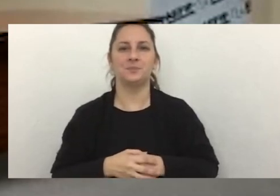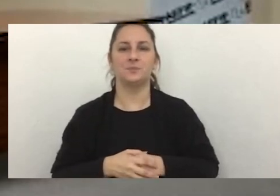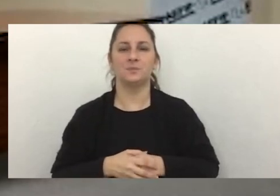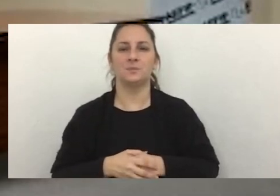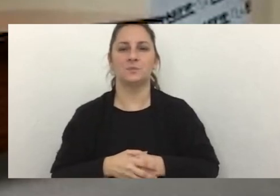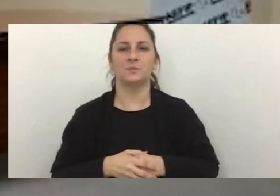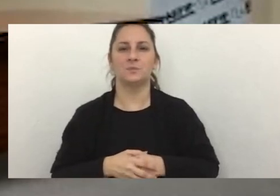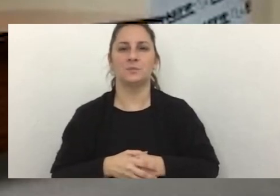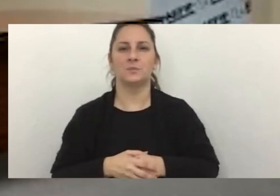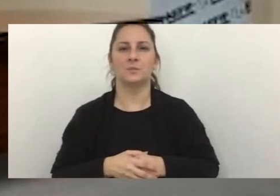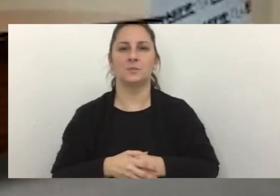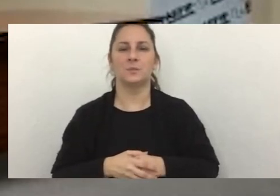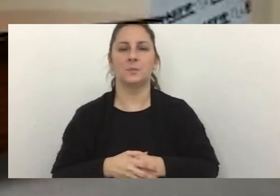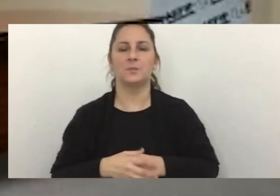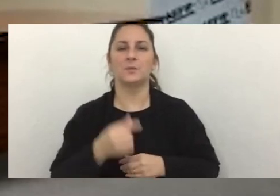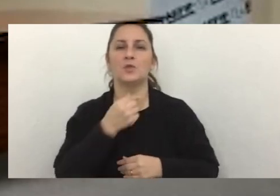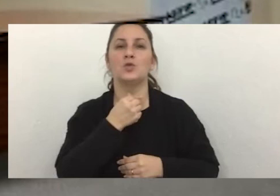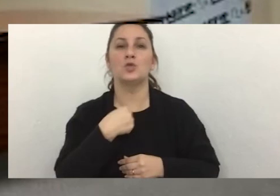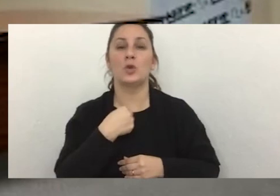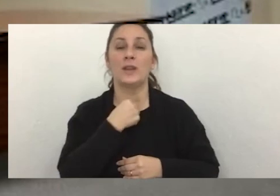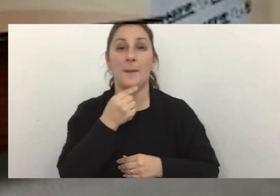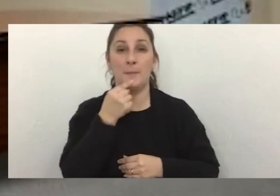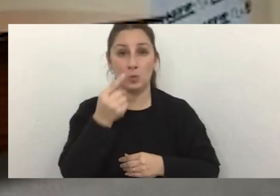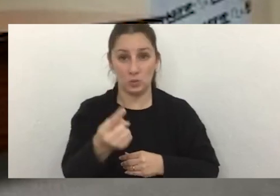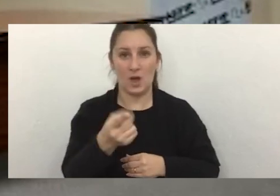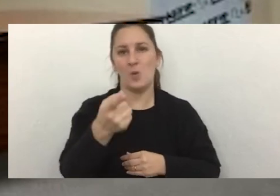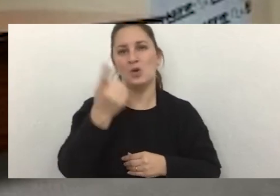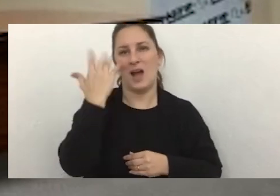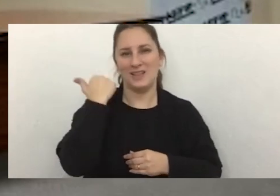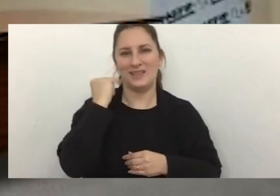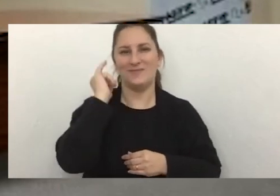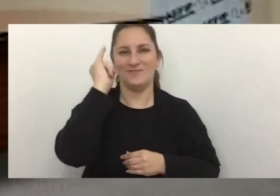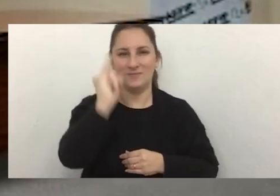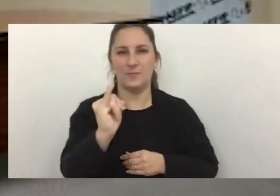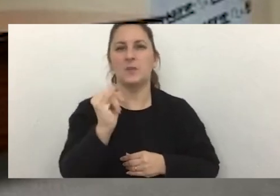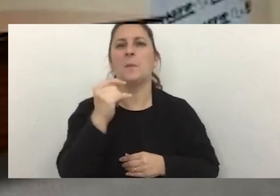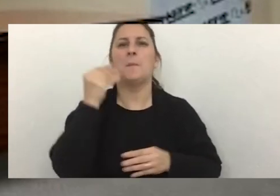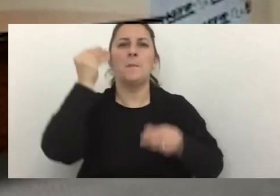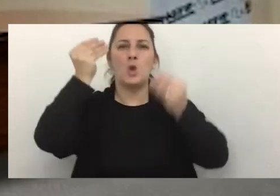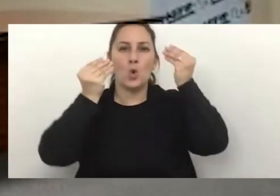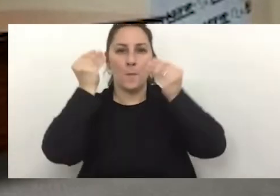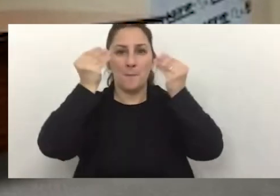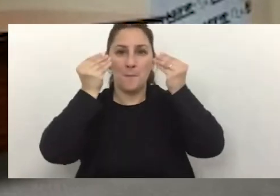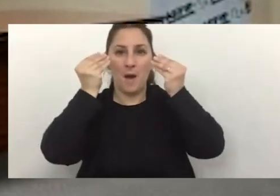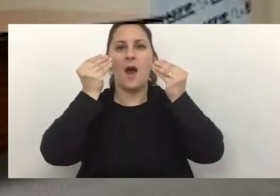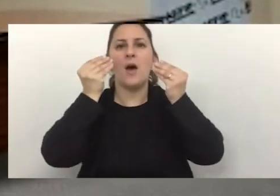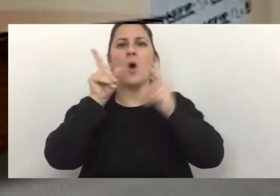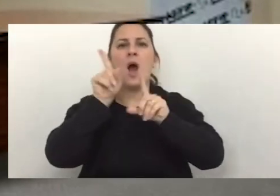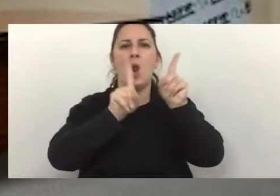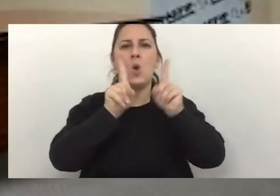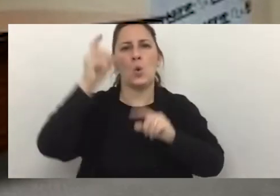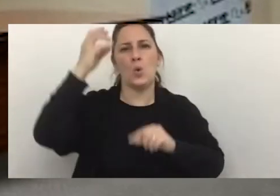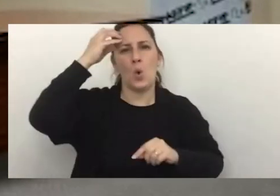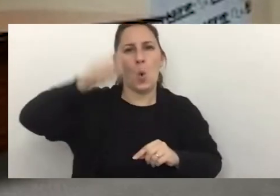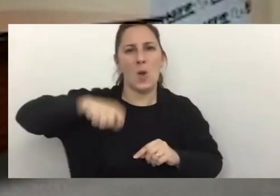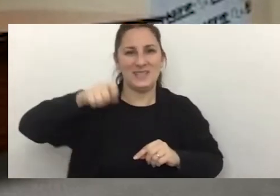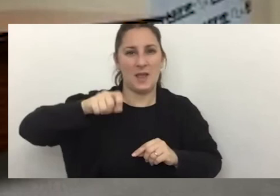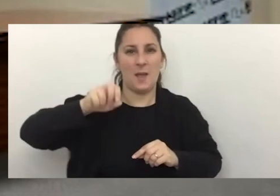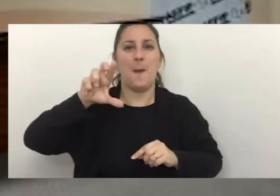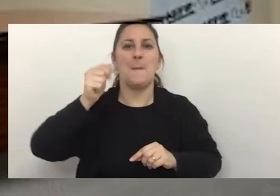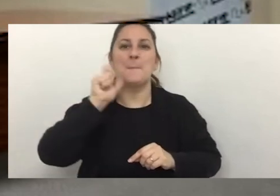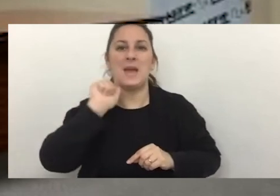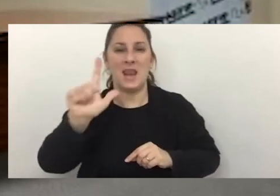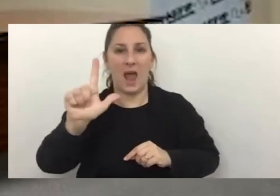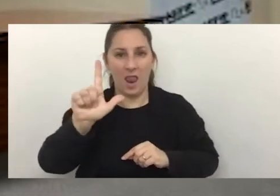Yo quería preguntarte, David, vos habías hecho mención a tu preocupación sobre algunos jueces penales que estaban